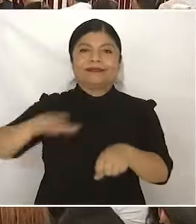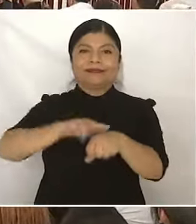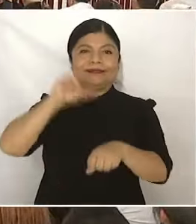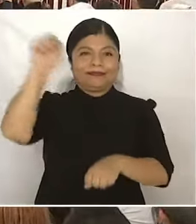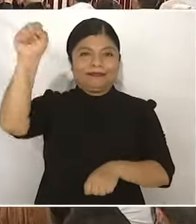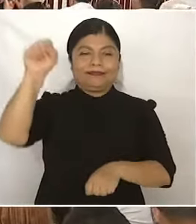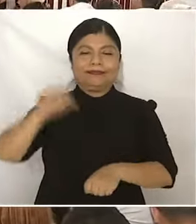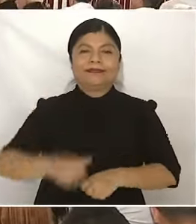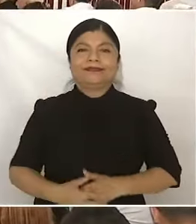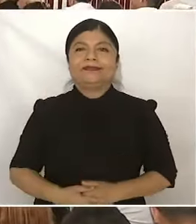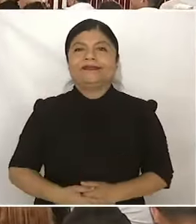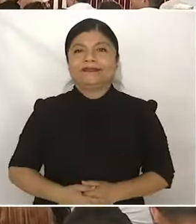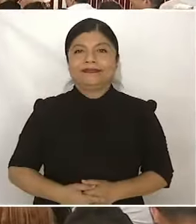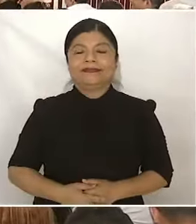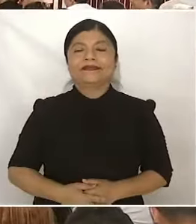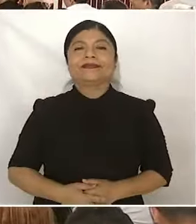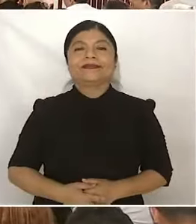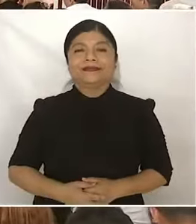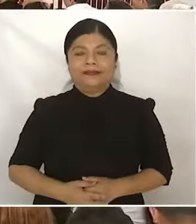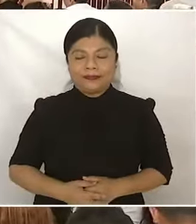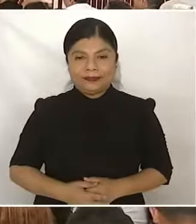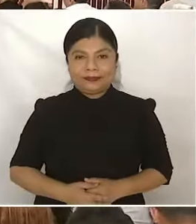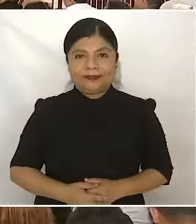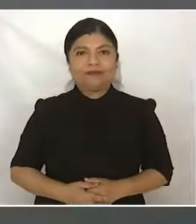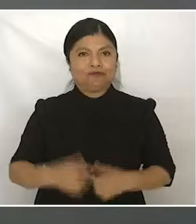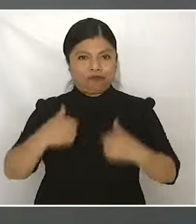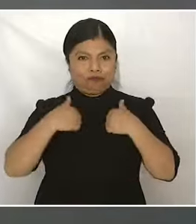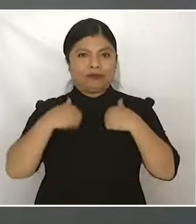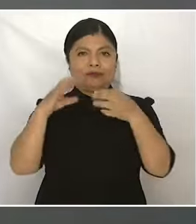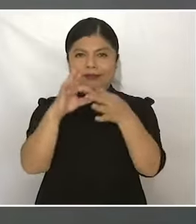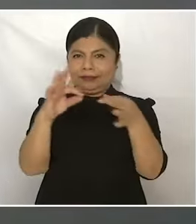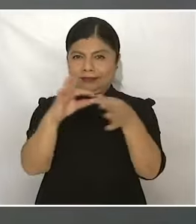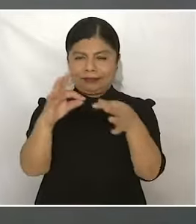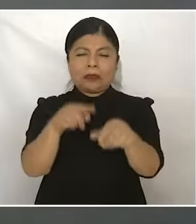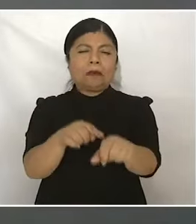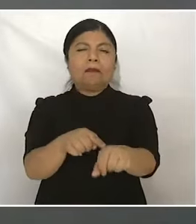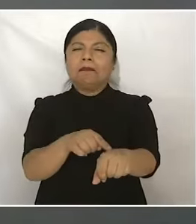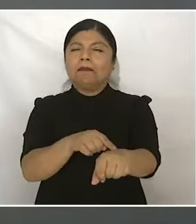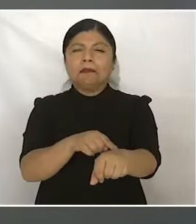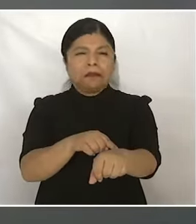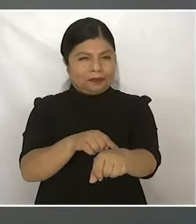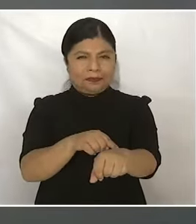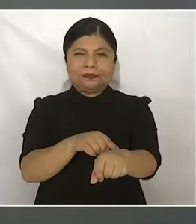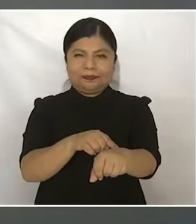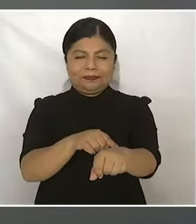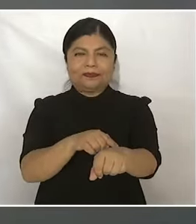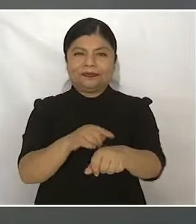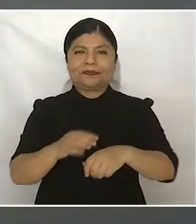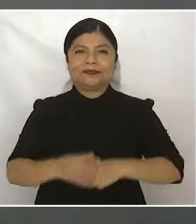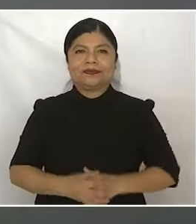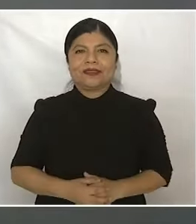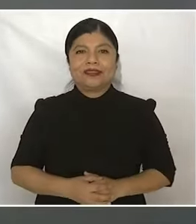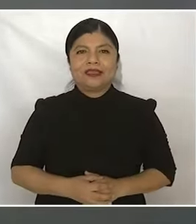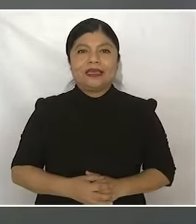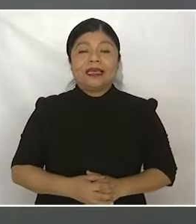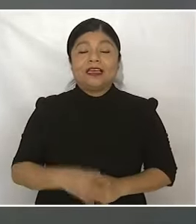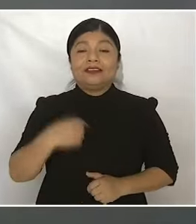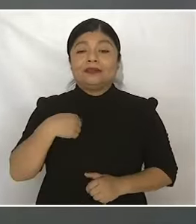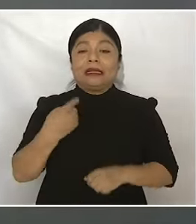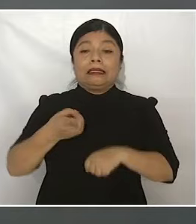Así breve, ¿por qué cierro mi ciclo? ¿Por qué ya en unos